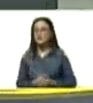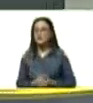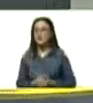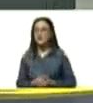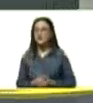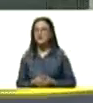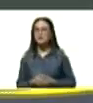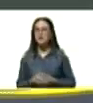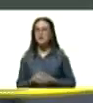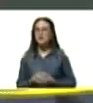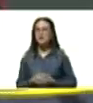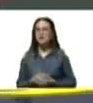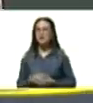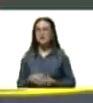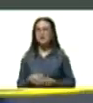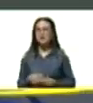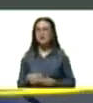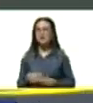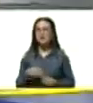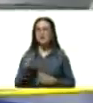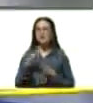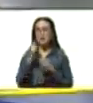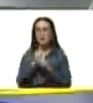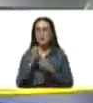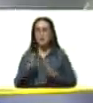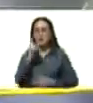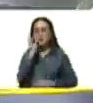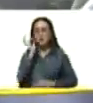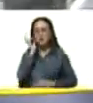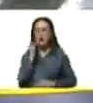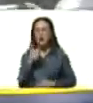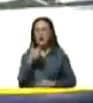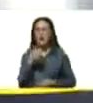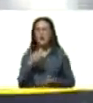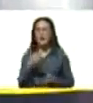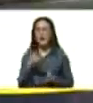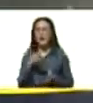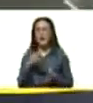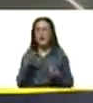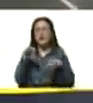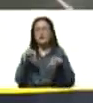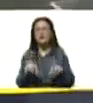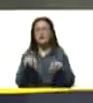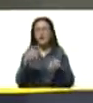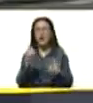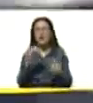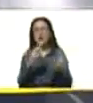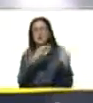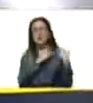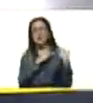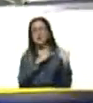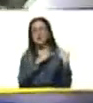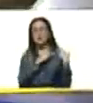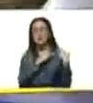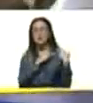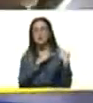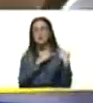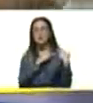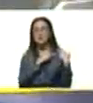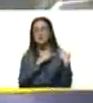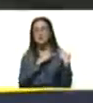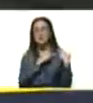la conexión directa con los trabajadores y trabajadoras. En cada estación hay un responsable por la institución, pero un responsable